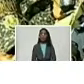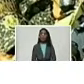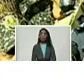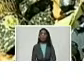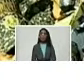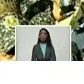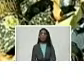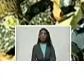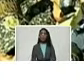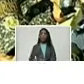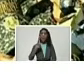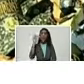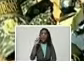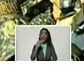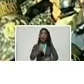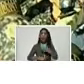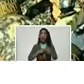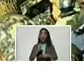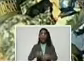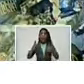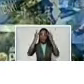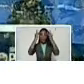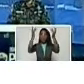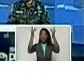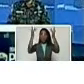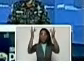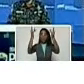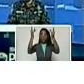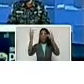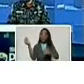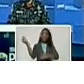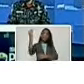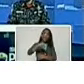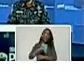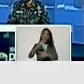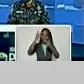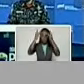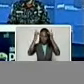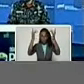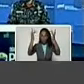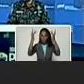prevención. También hay que hacer inteligencia, más inteligencia.